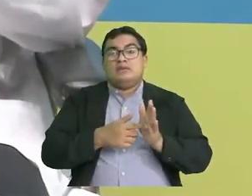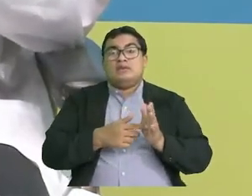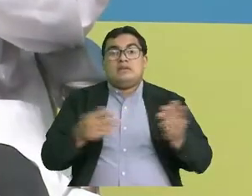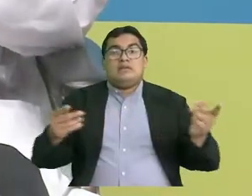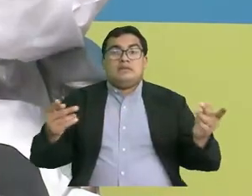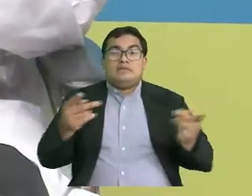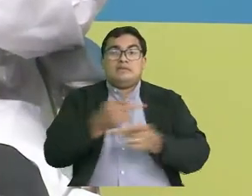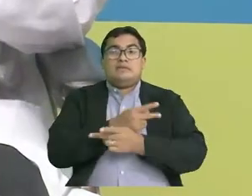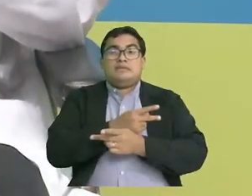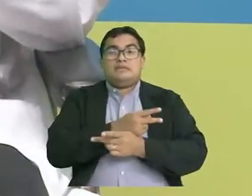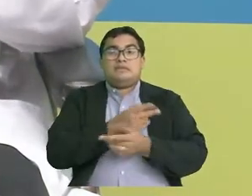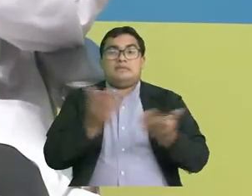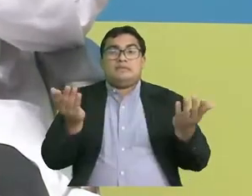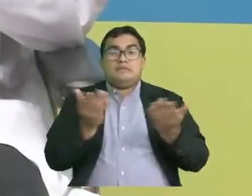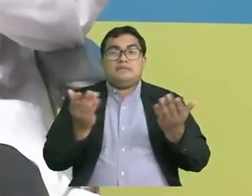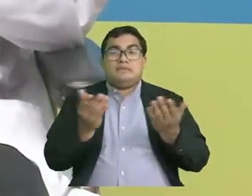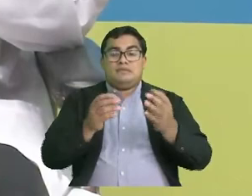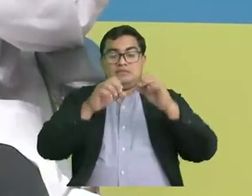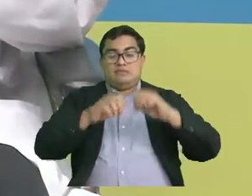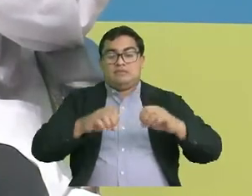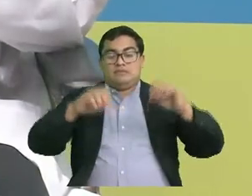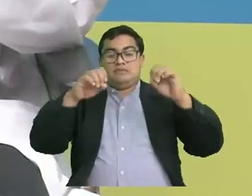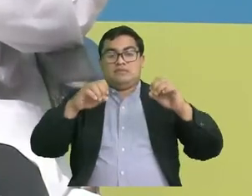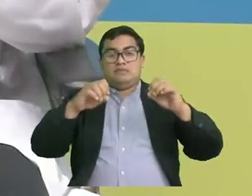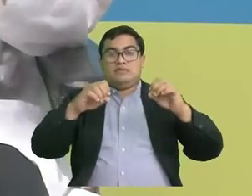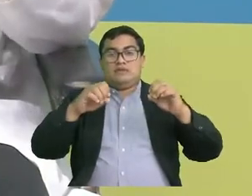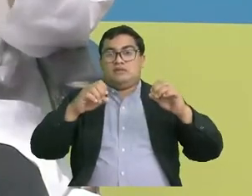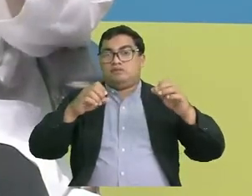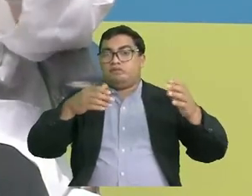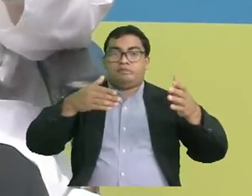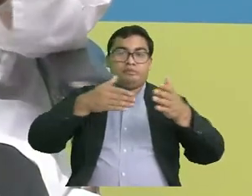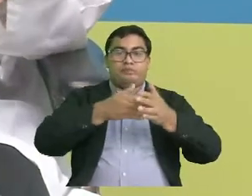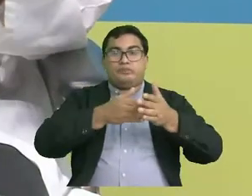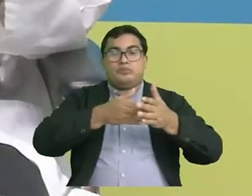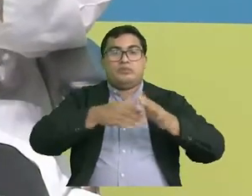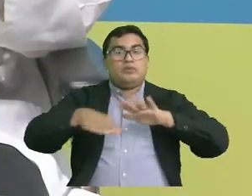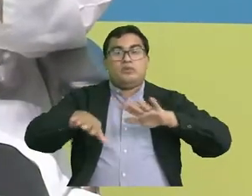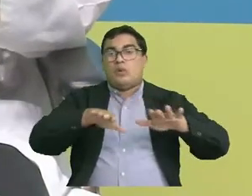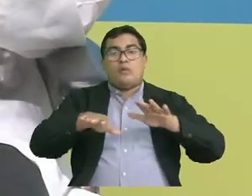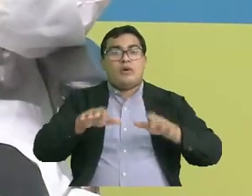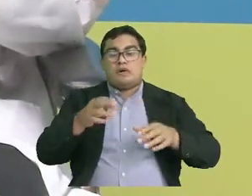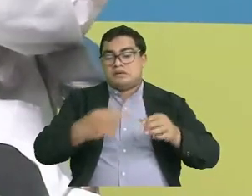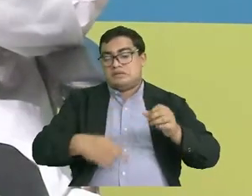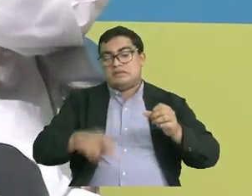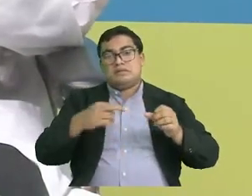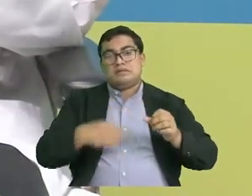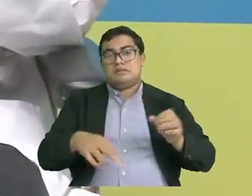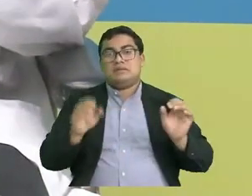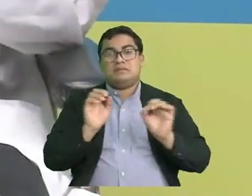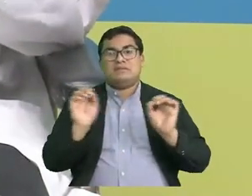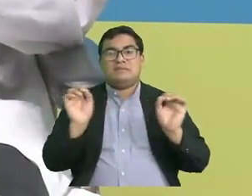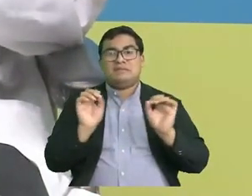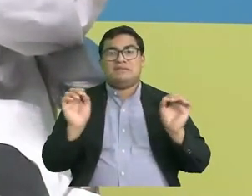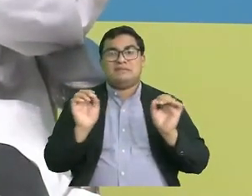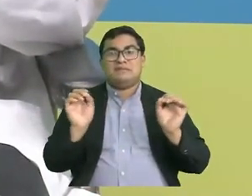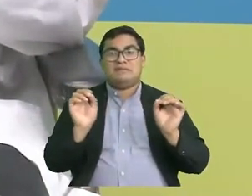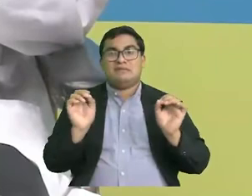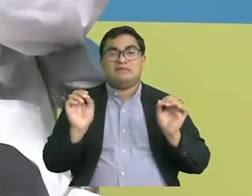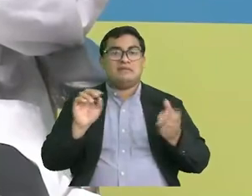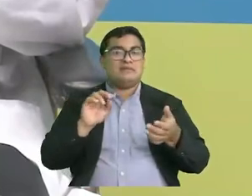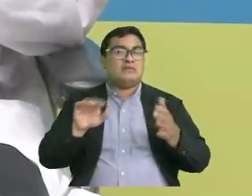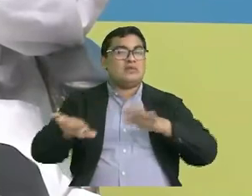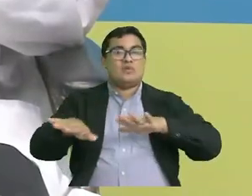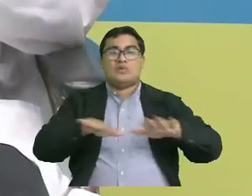grave, los ovarios se atrofian, es decir, no producen óvulos. Y por lo tanto, no son